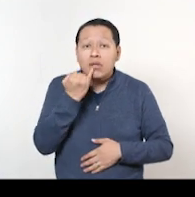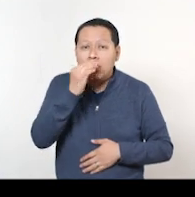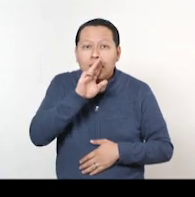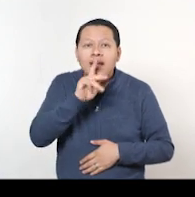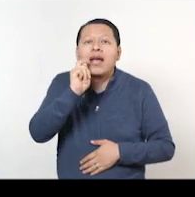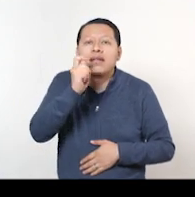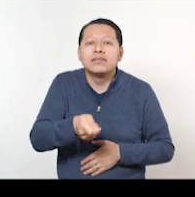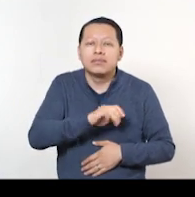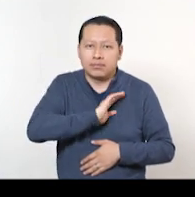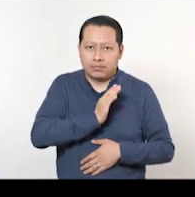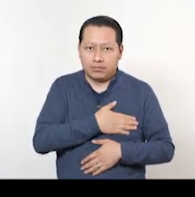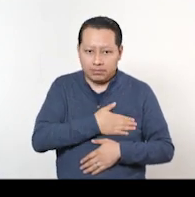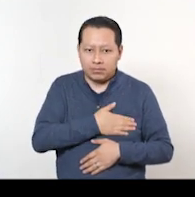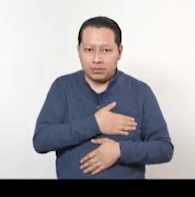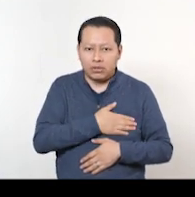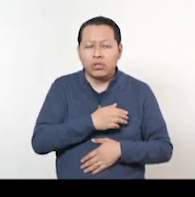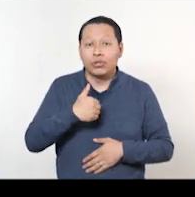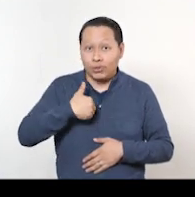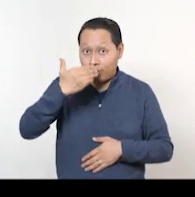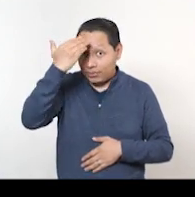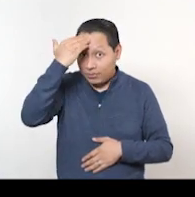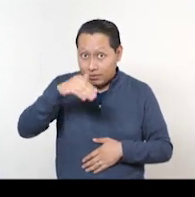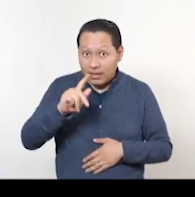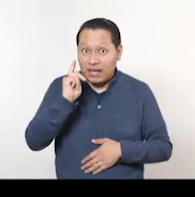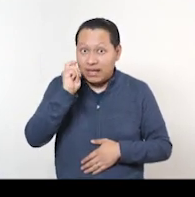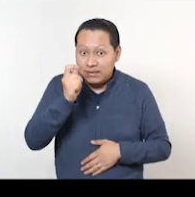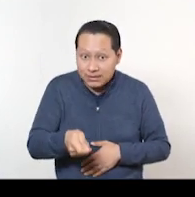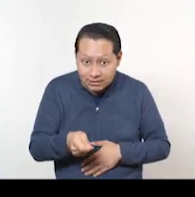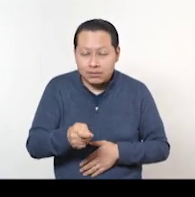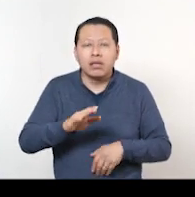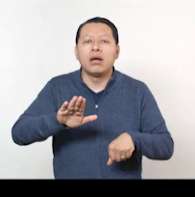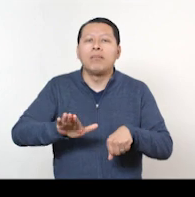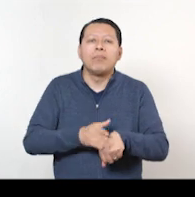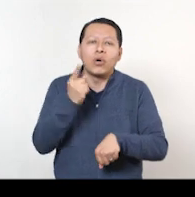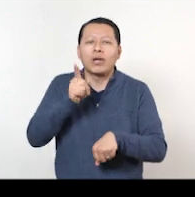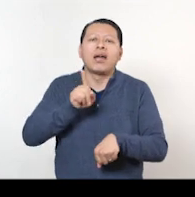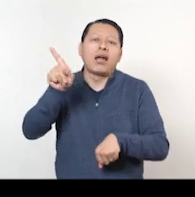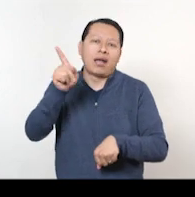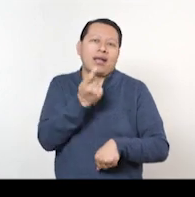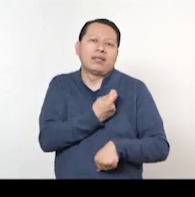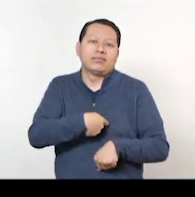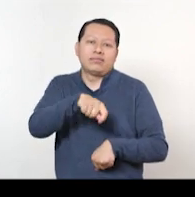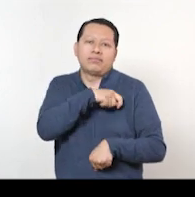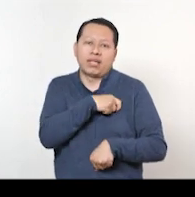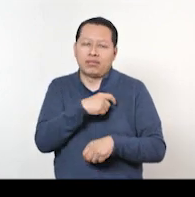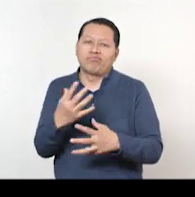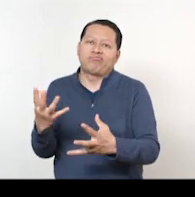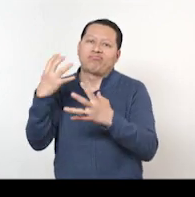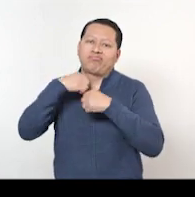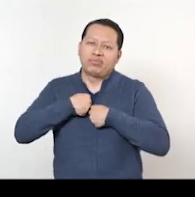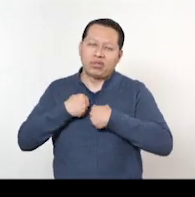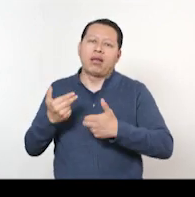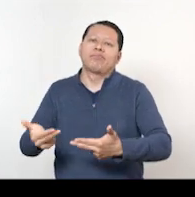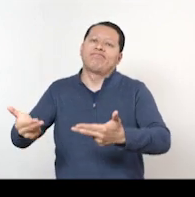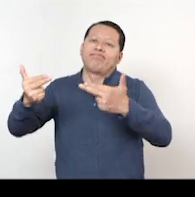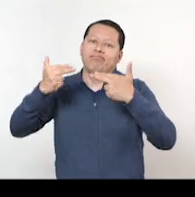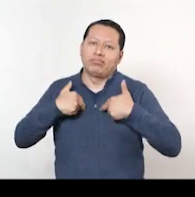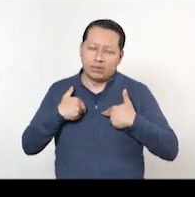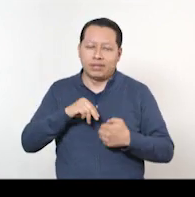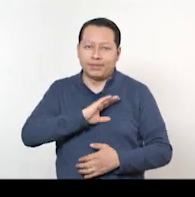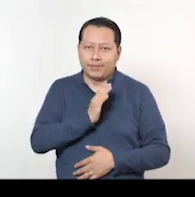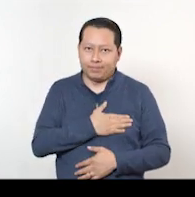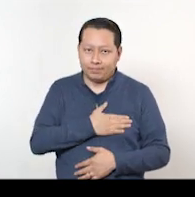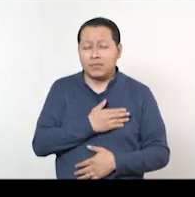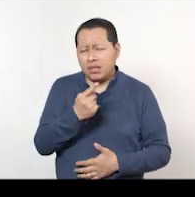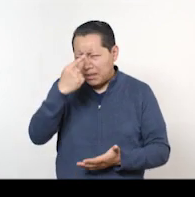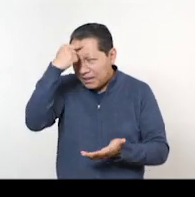es español y lo que sé es que la adoptamos porque los españoles nos conquistaron.